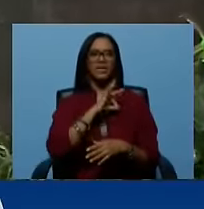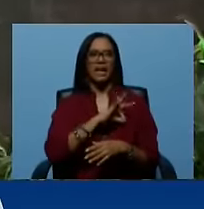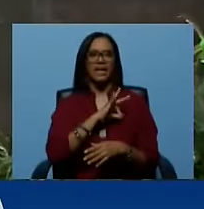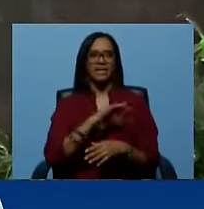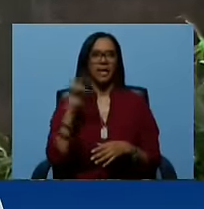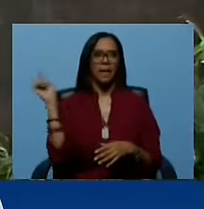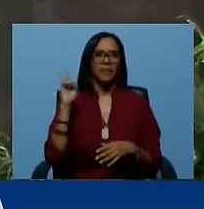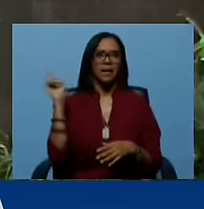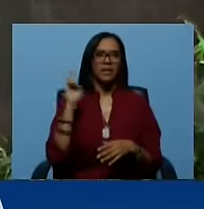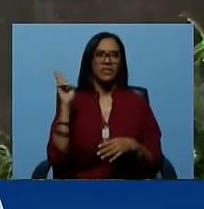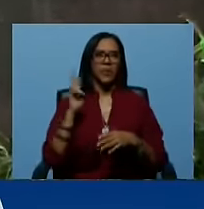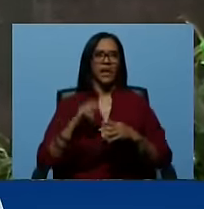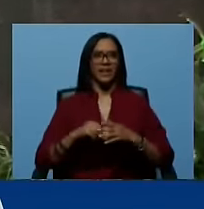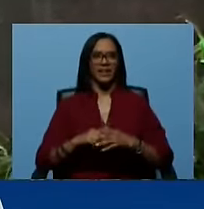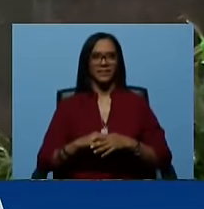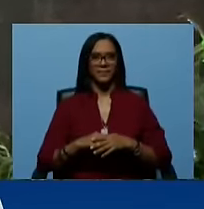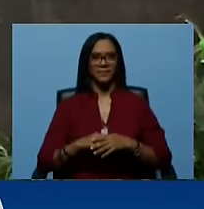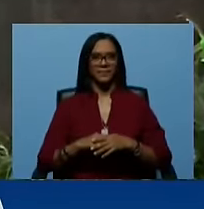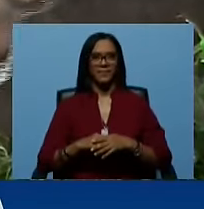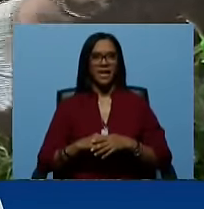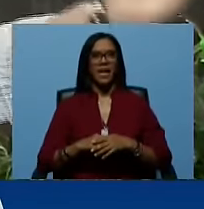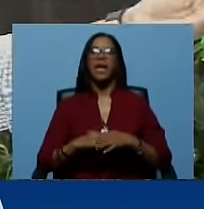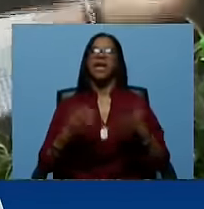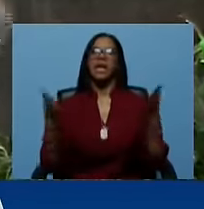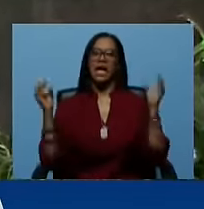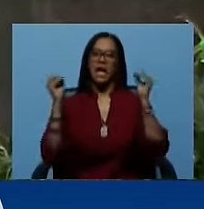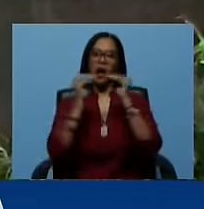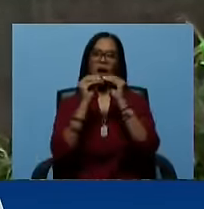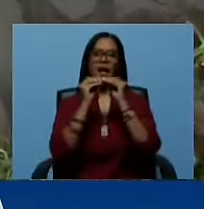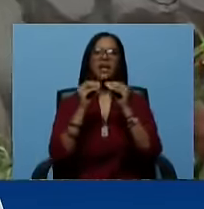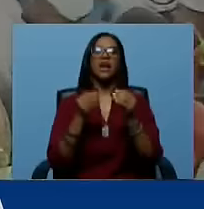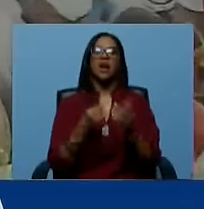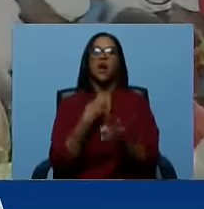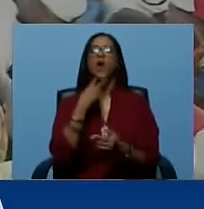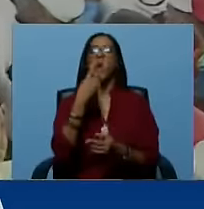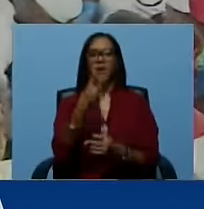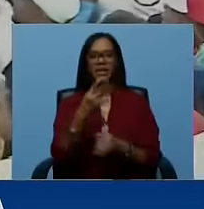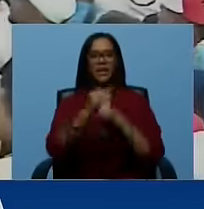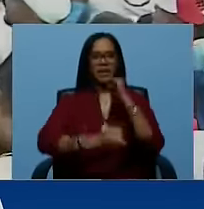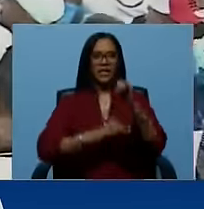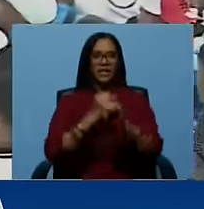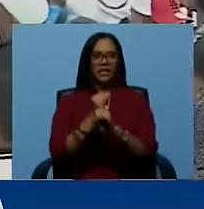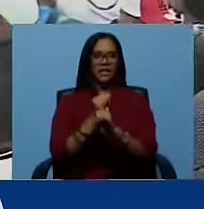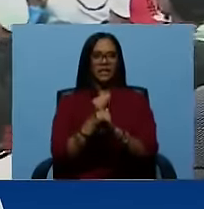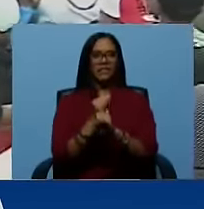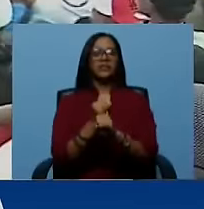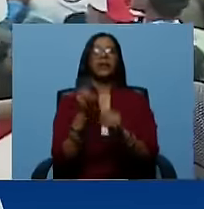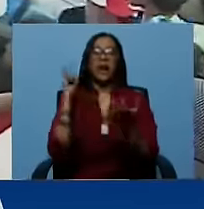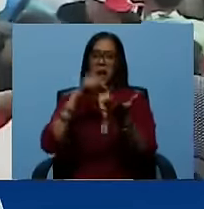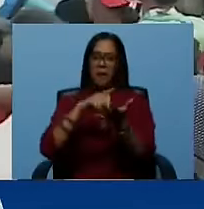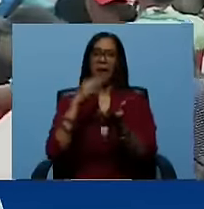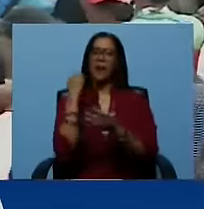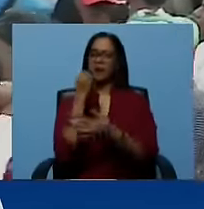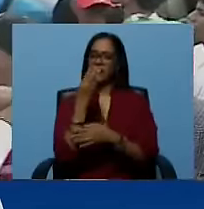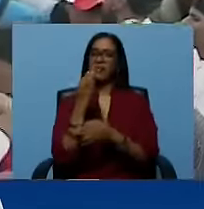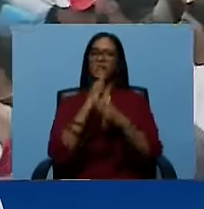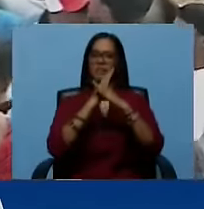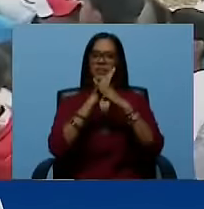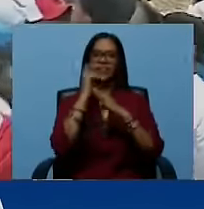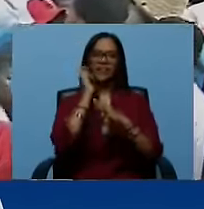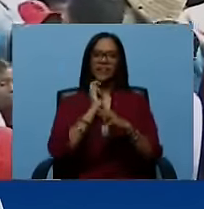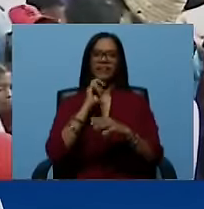de Venezuela. Y que coincida con las delegaciones internacionales que vienen al Congreso Antifascista, que